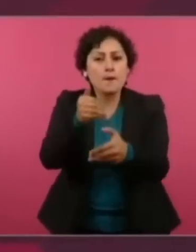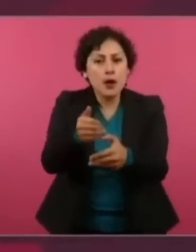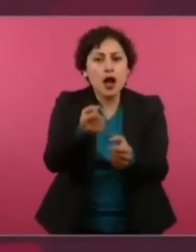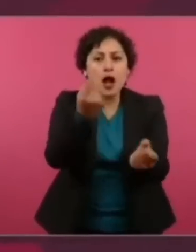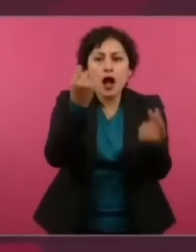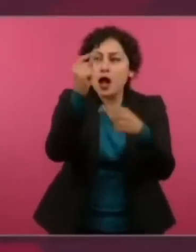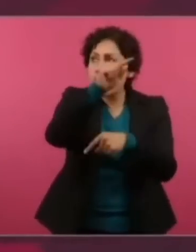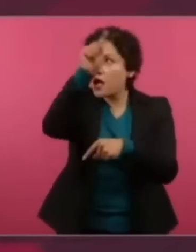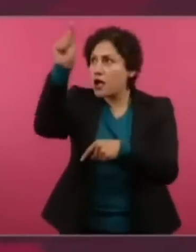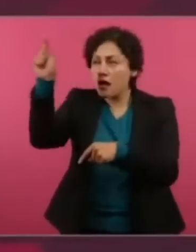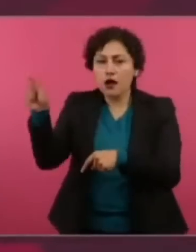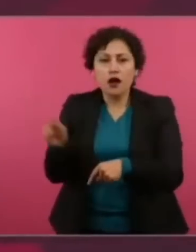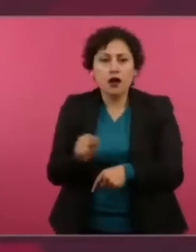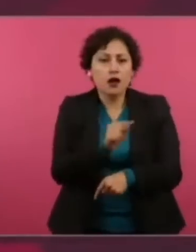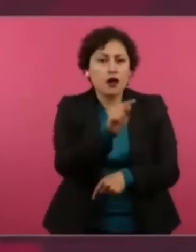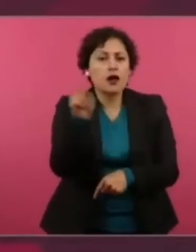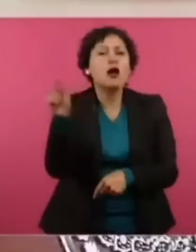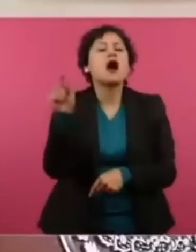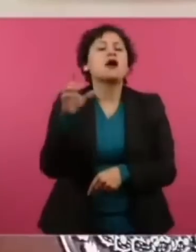vayan